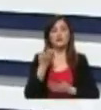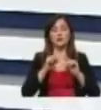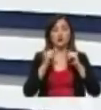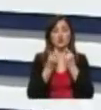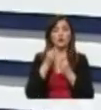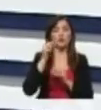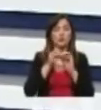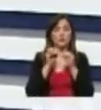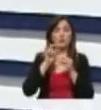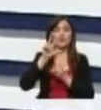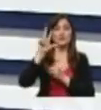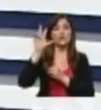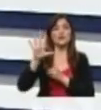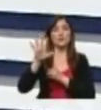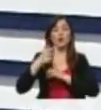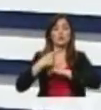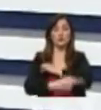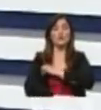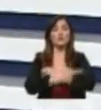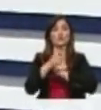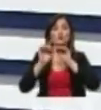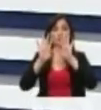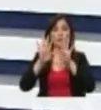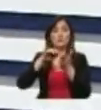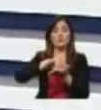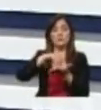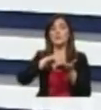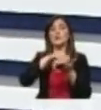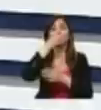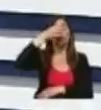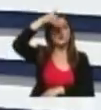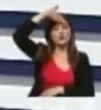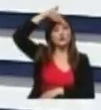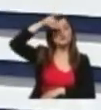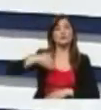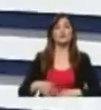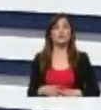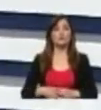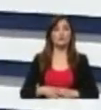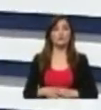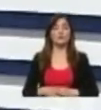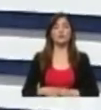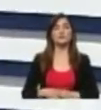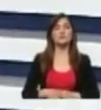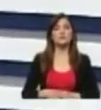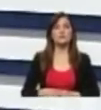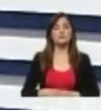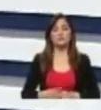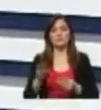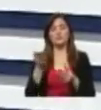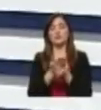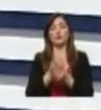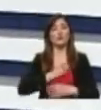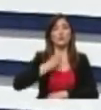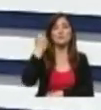Oficialista sancionó a 9 miembros de la Directiva Nacional del Movimiento Alianza País en Santo Domingo de los Áchiras. Una vez que les llegue el acta, tendrán